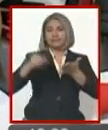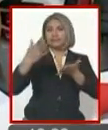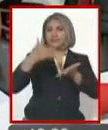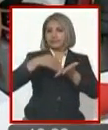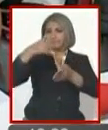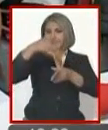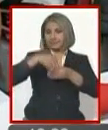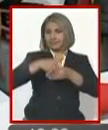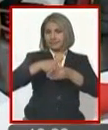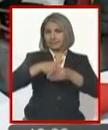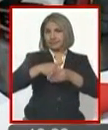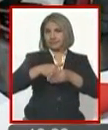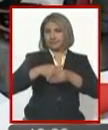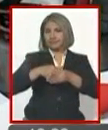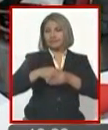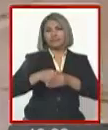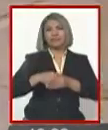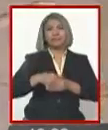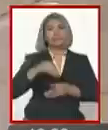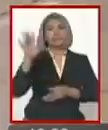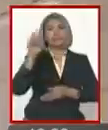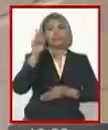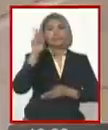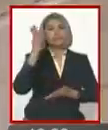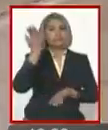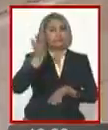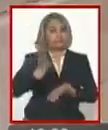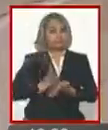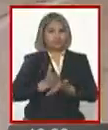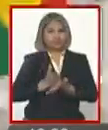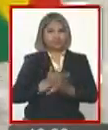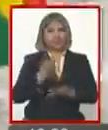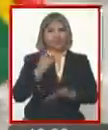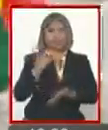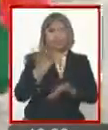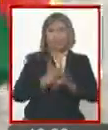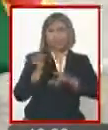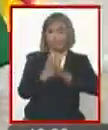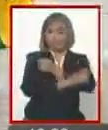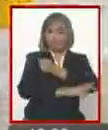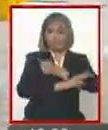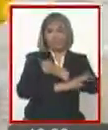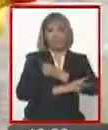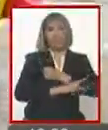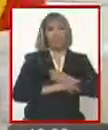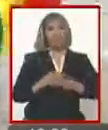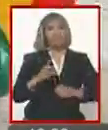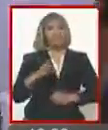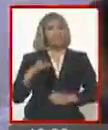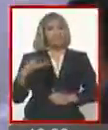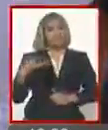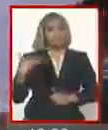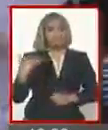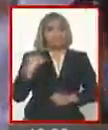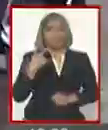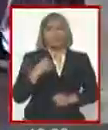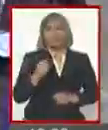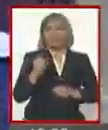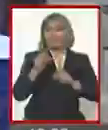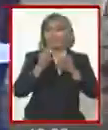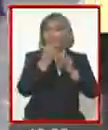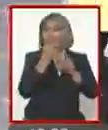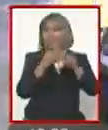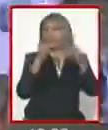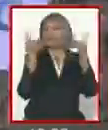la repostulación el país para tengo una plataforma esta medida de paro nacional será concientizar aún todavía en